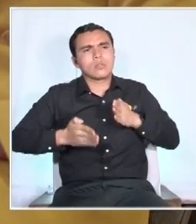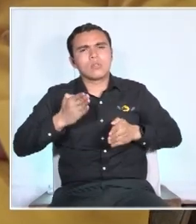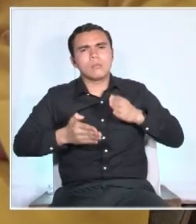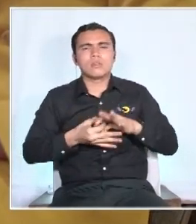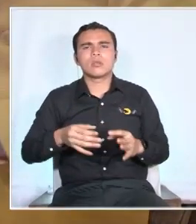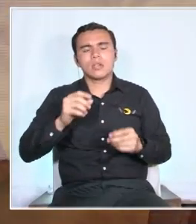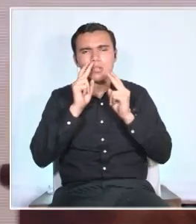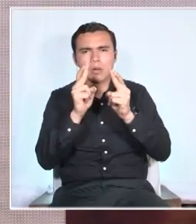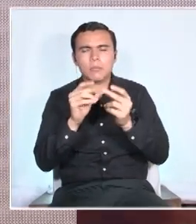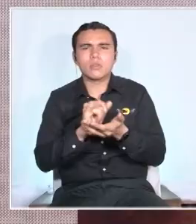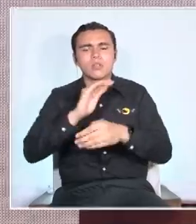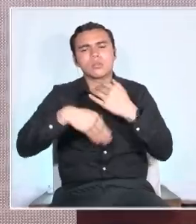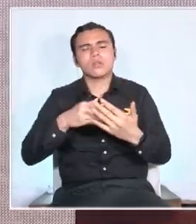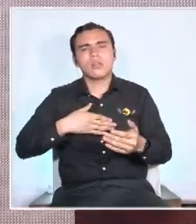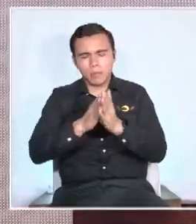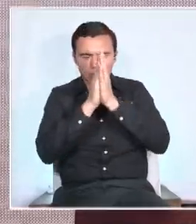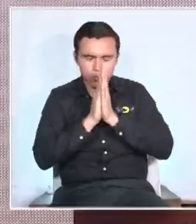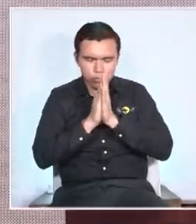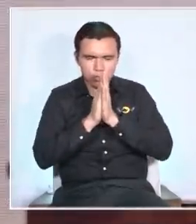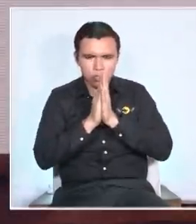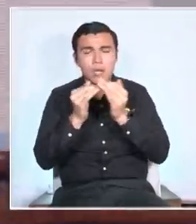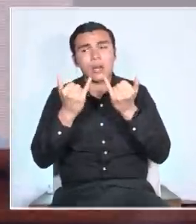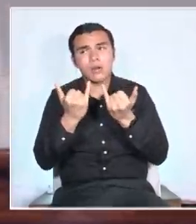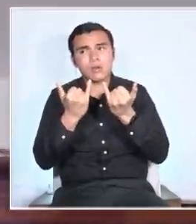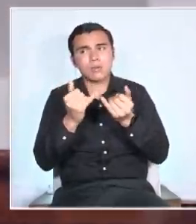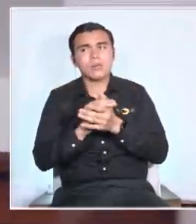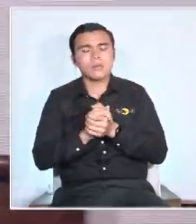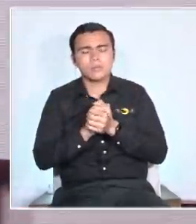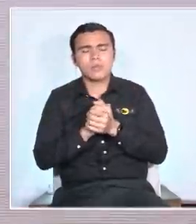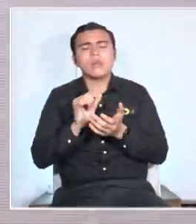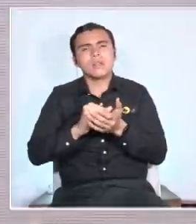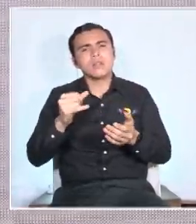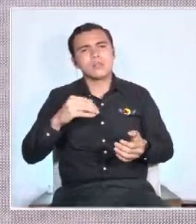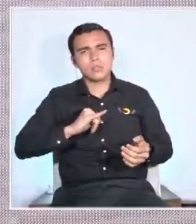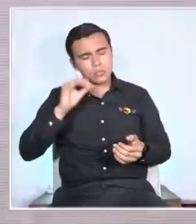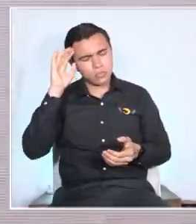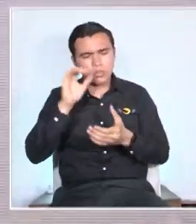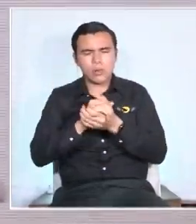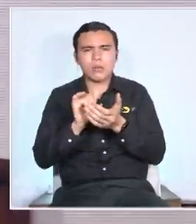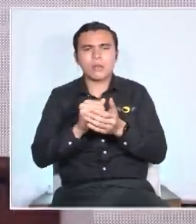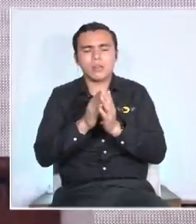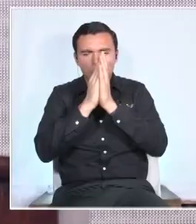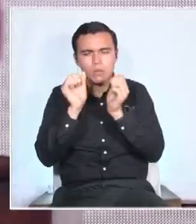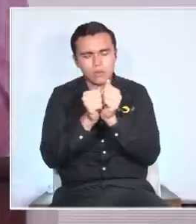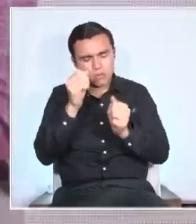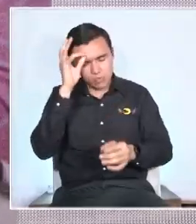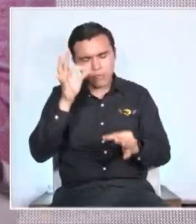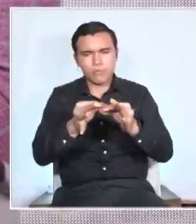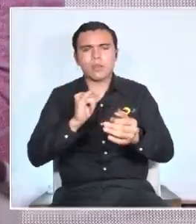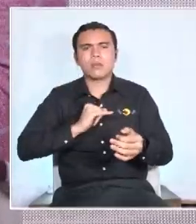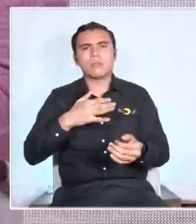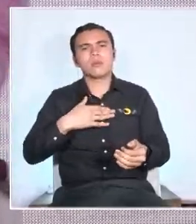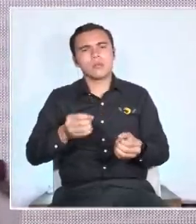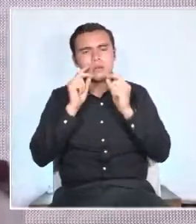esté contestando todas las peticiones. Ahora, yo creo que si oro con fe y si Dios quiere, Él me